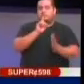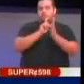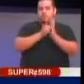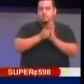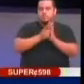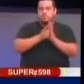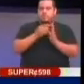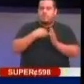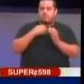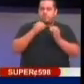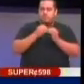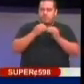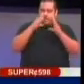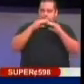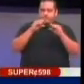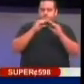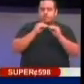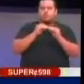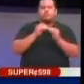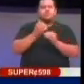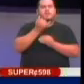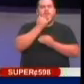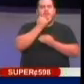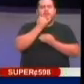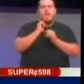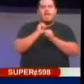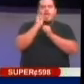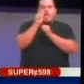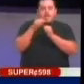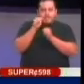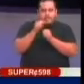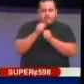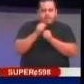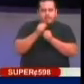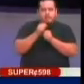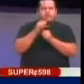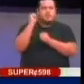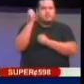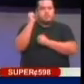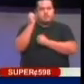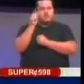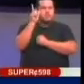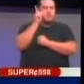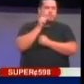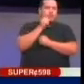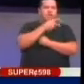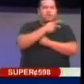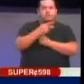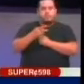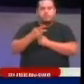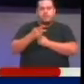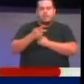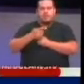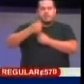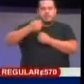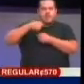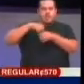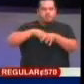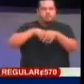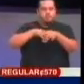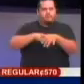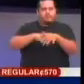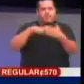10:38 tenemos más informaciones y es que pescadores de la provincia de Guanacaste, Limón y Punta Arenas se manifestaron frente a la